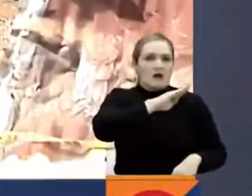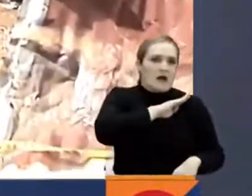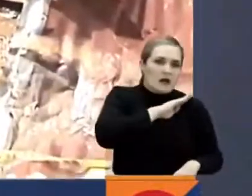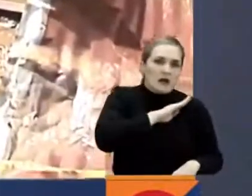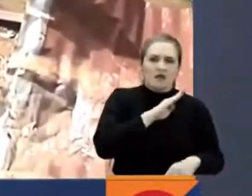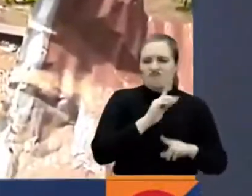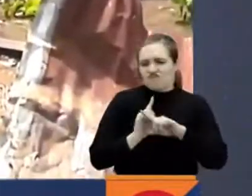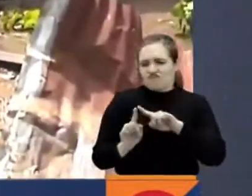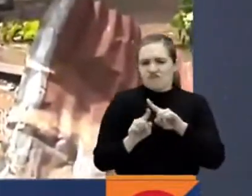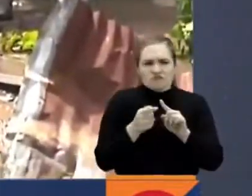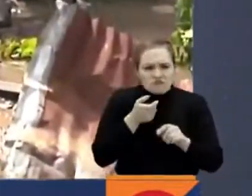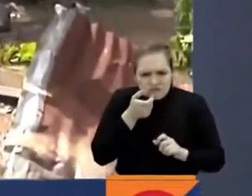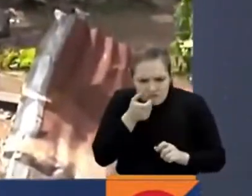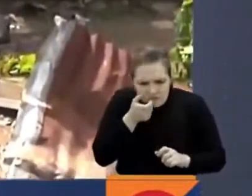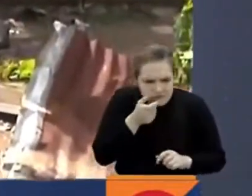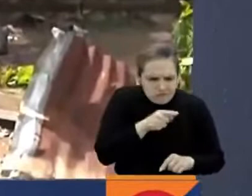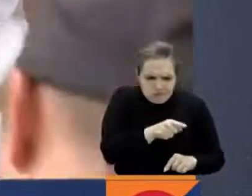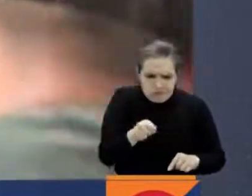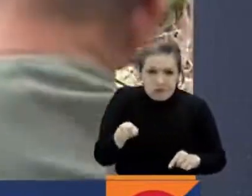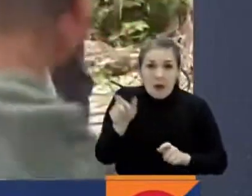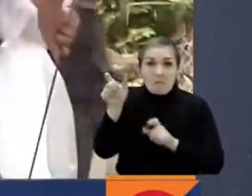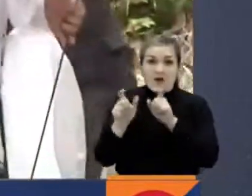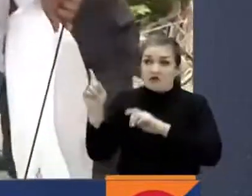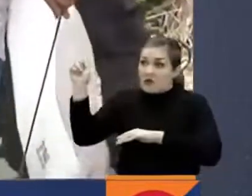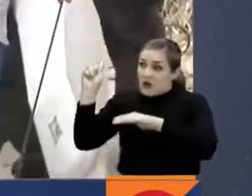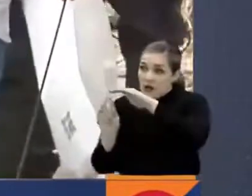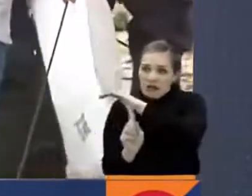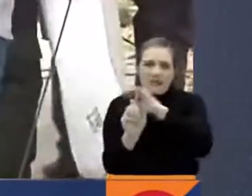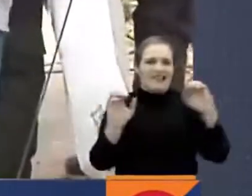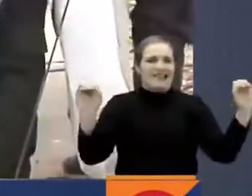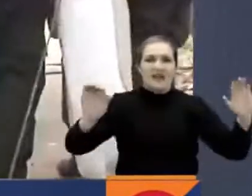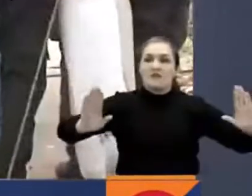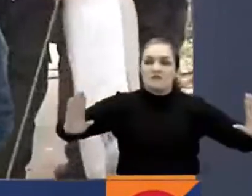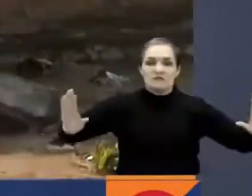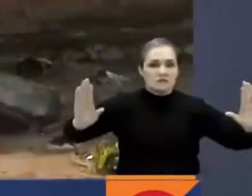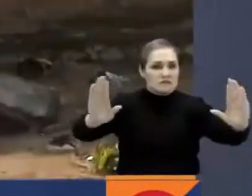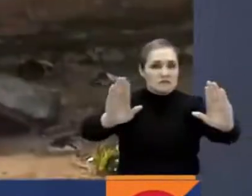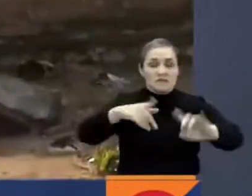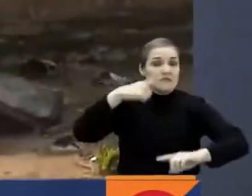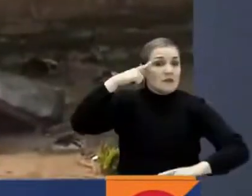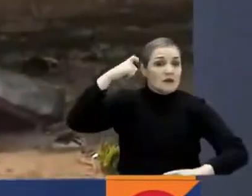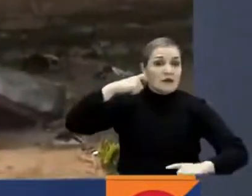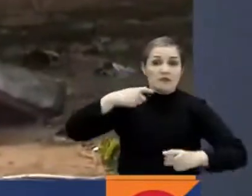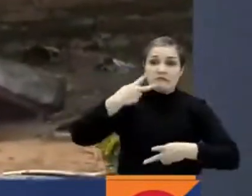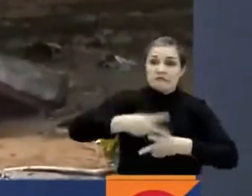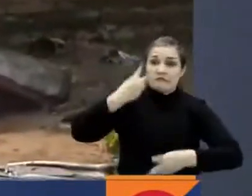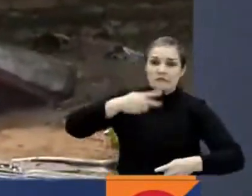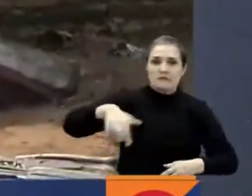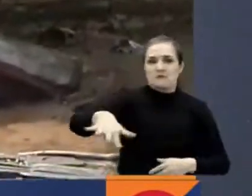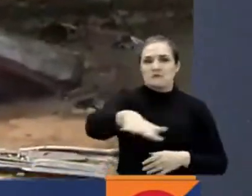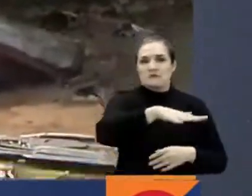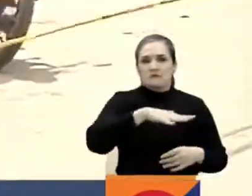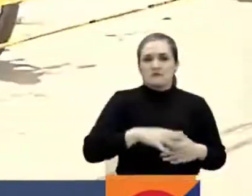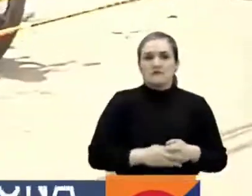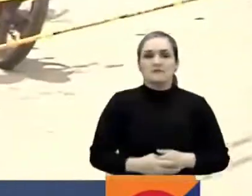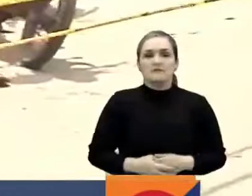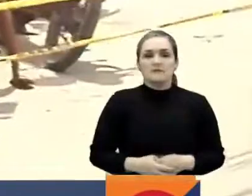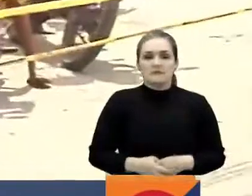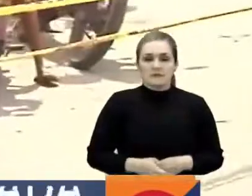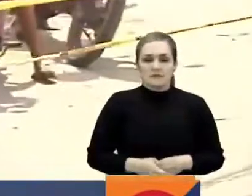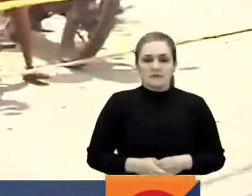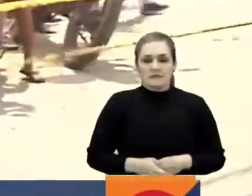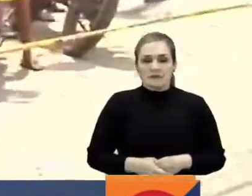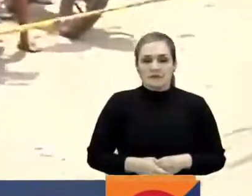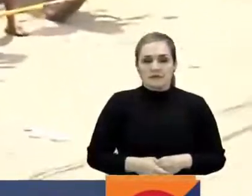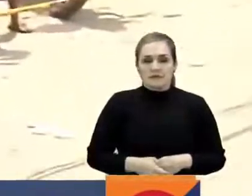para evitar que la comunidad ingrese a sus viviendas, ya que todavía es un riesgo para estas personas.